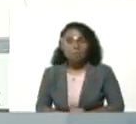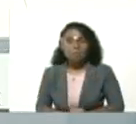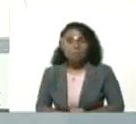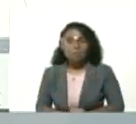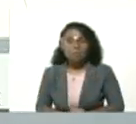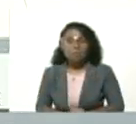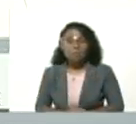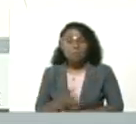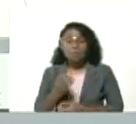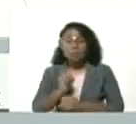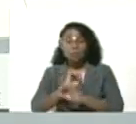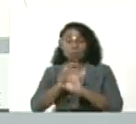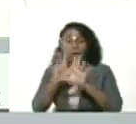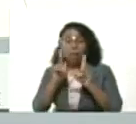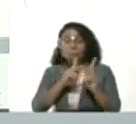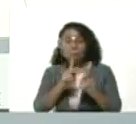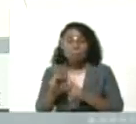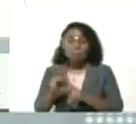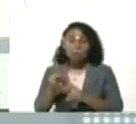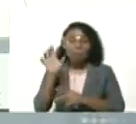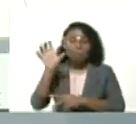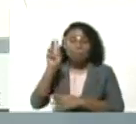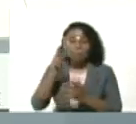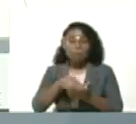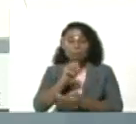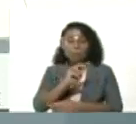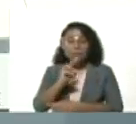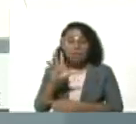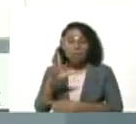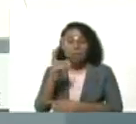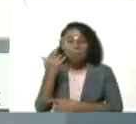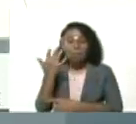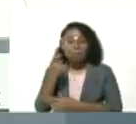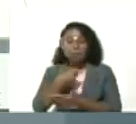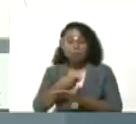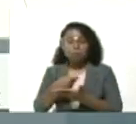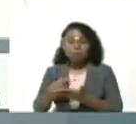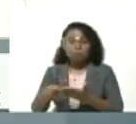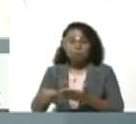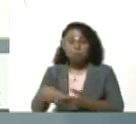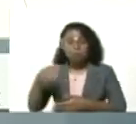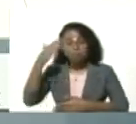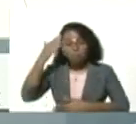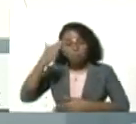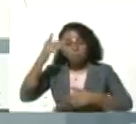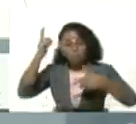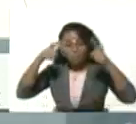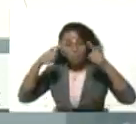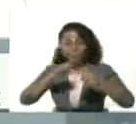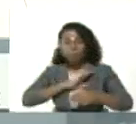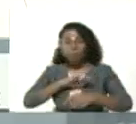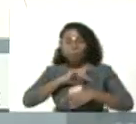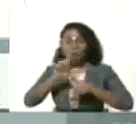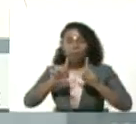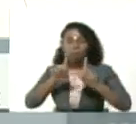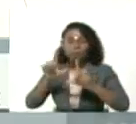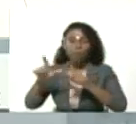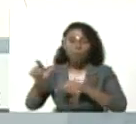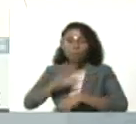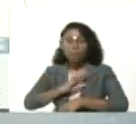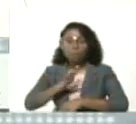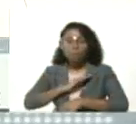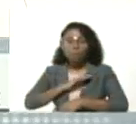Muy claro, el Plan de la Patria 2025, escrito de puño y letra por nuestro comandante Chávez, con su propio lenguaje, su